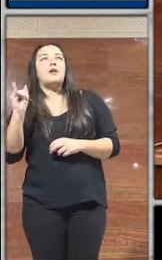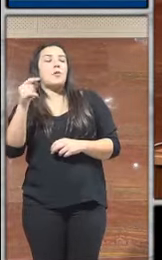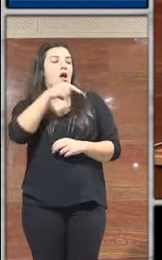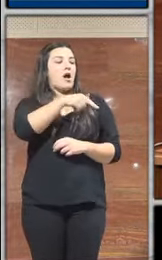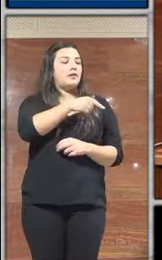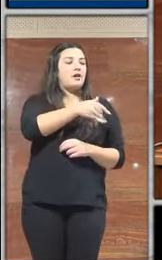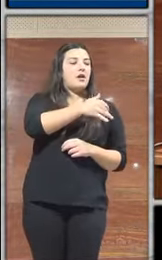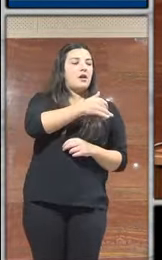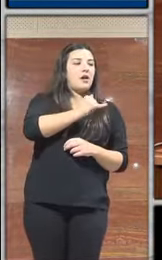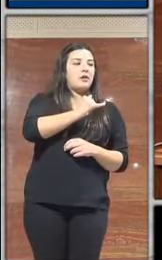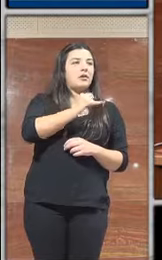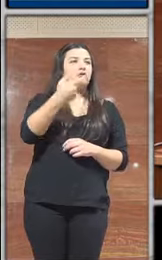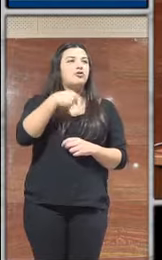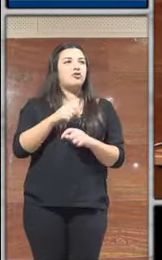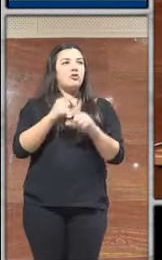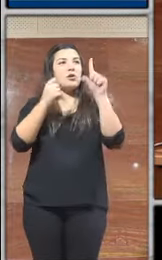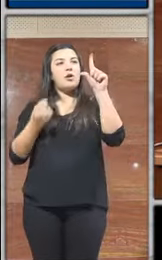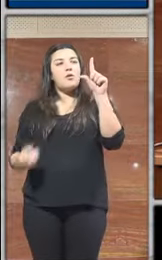Aspacenet